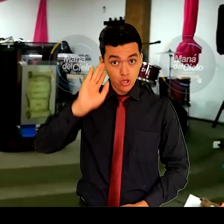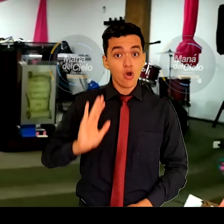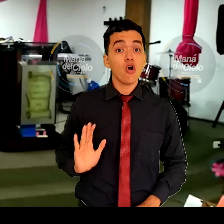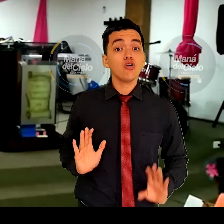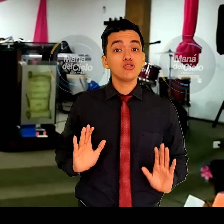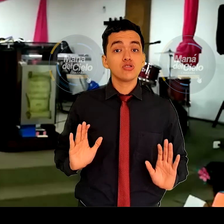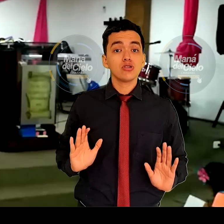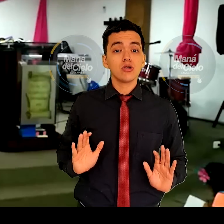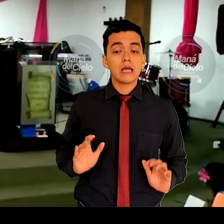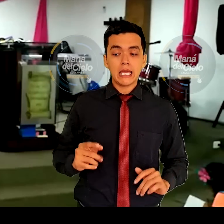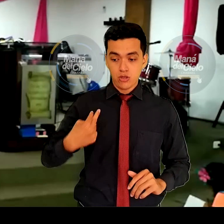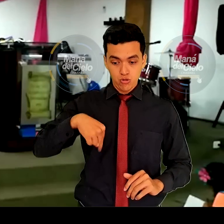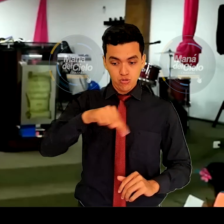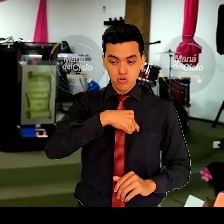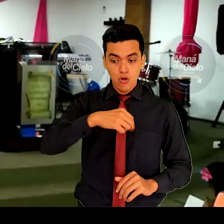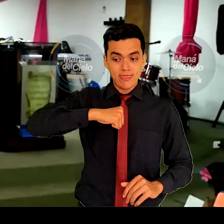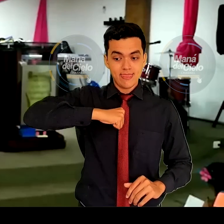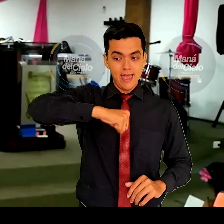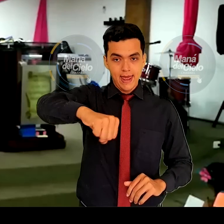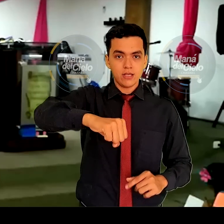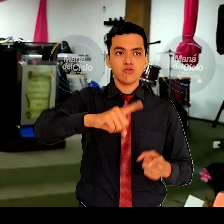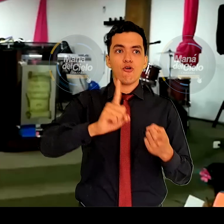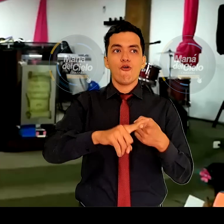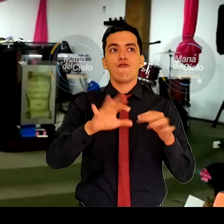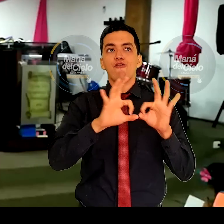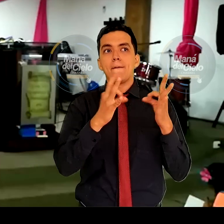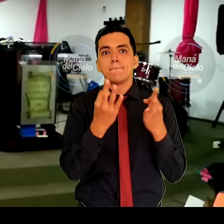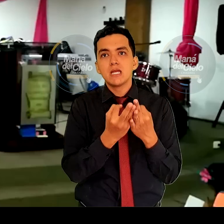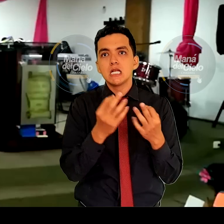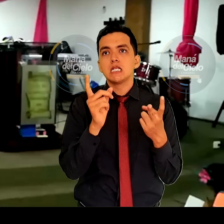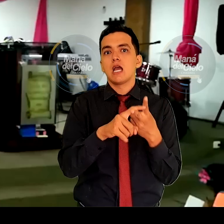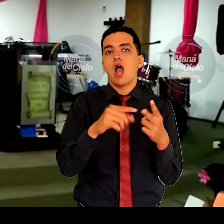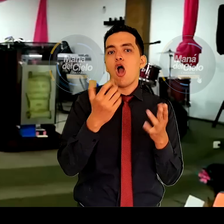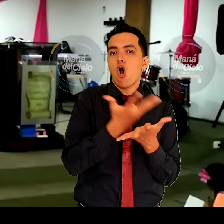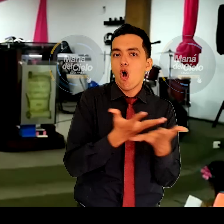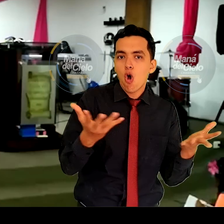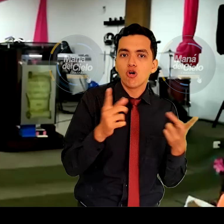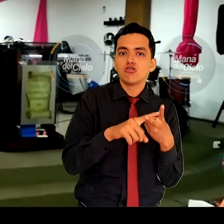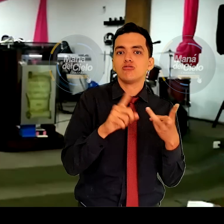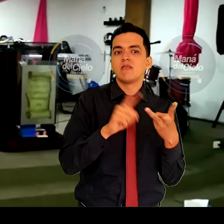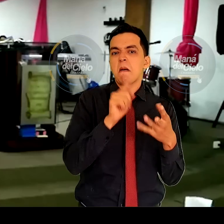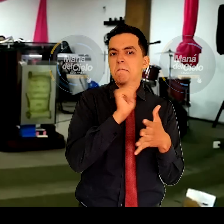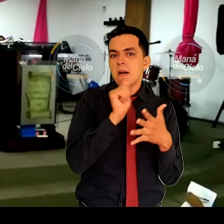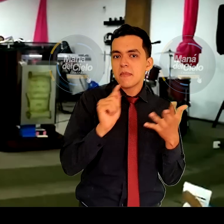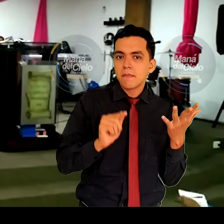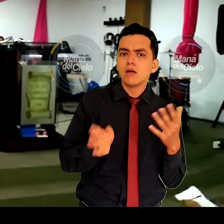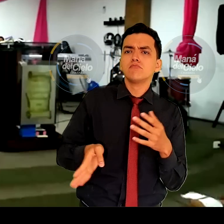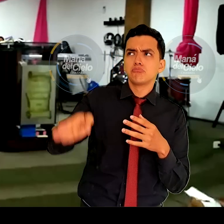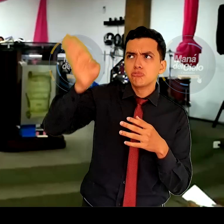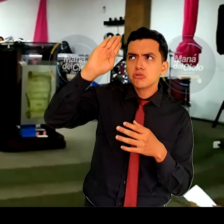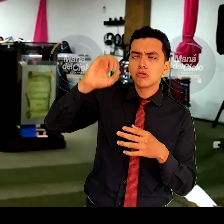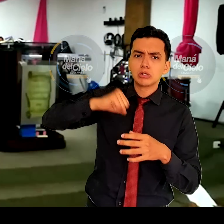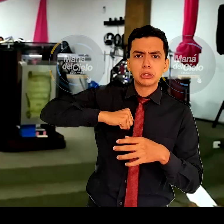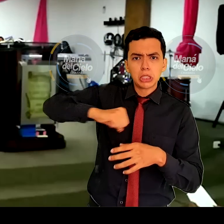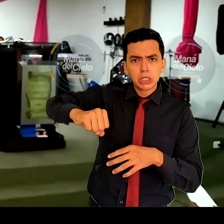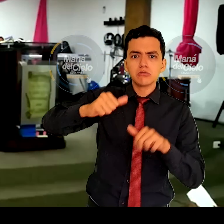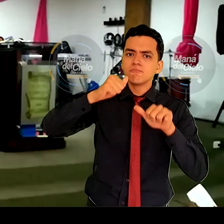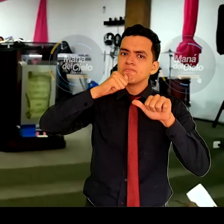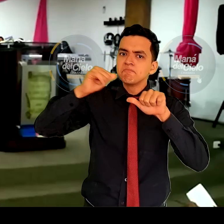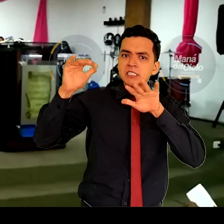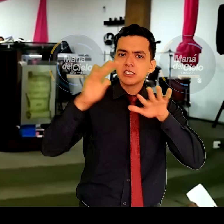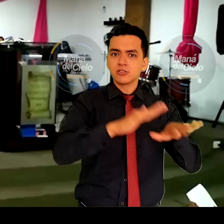bendiciones espirituales, materiales y familiares. Y las que están solteras, hasta derecho a las bendiciones